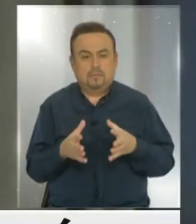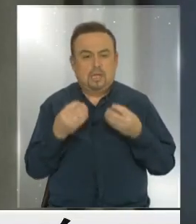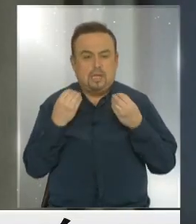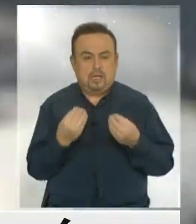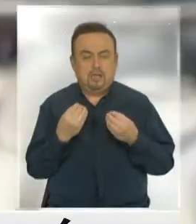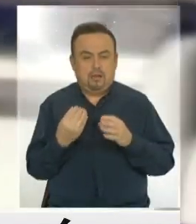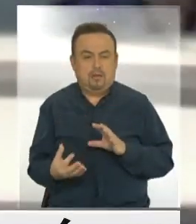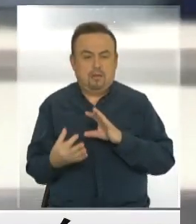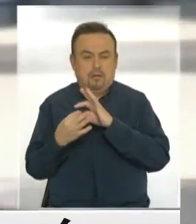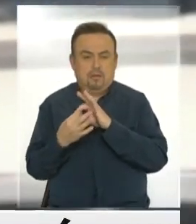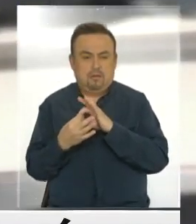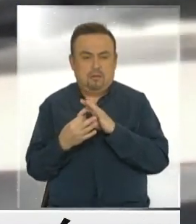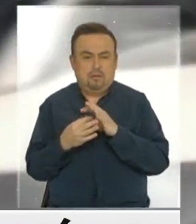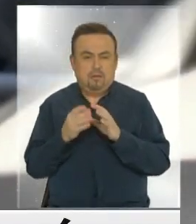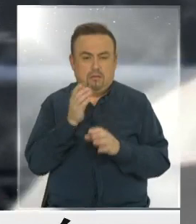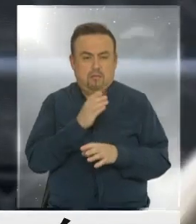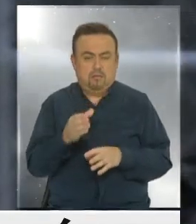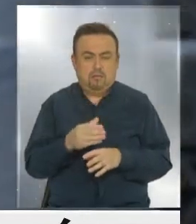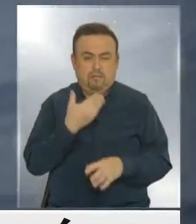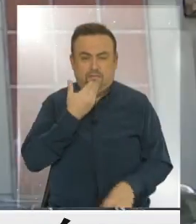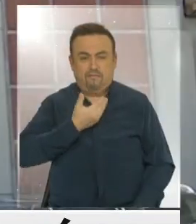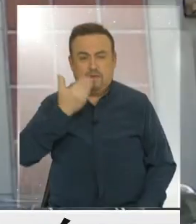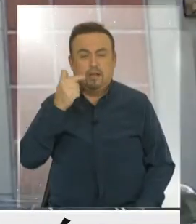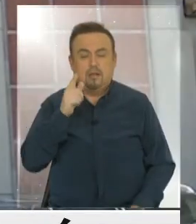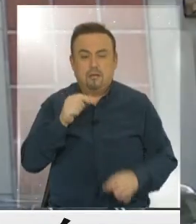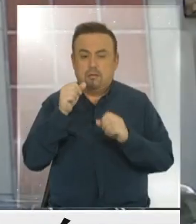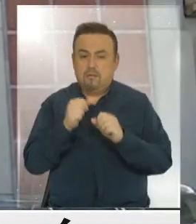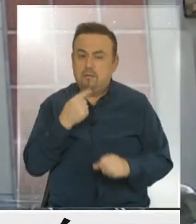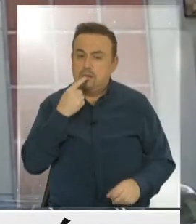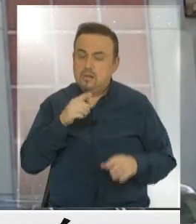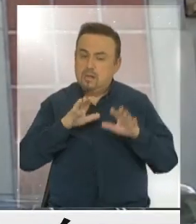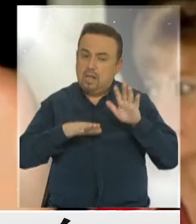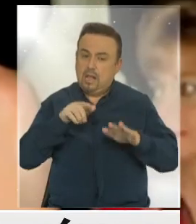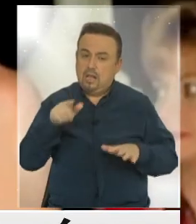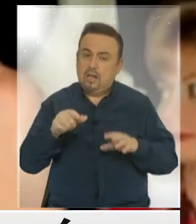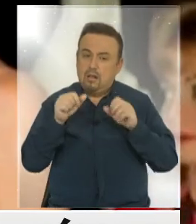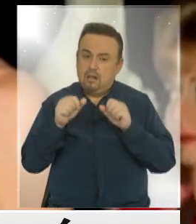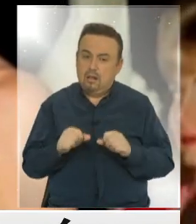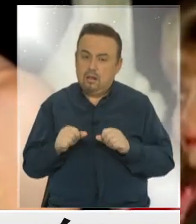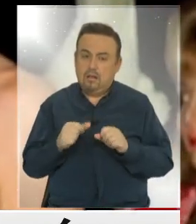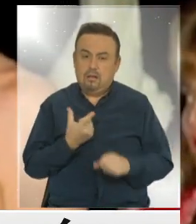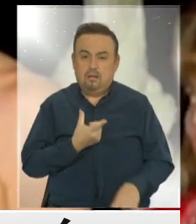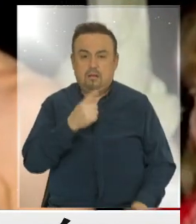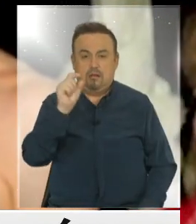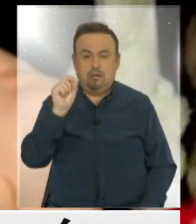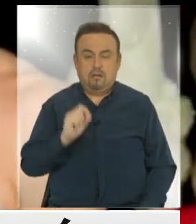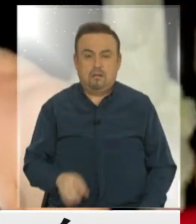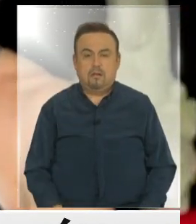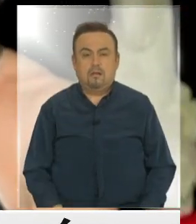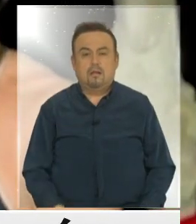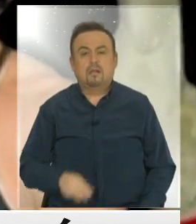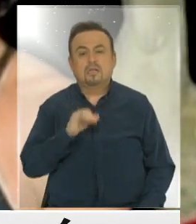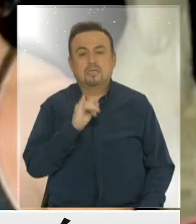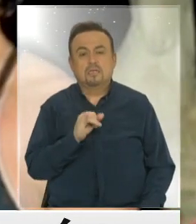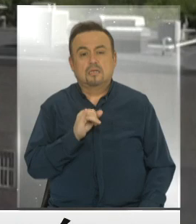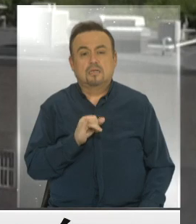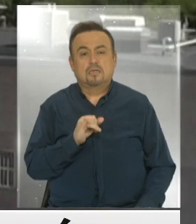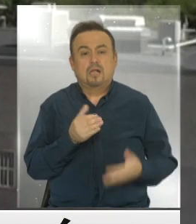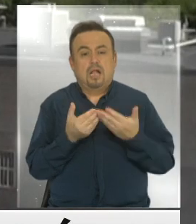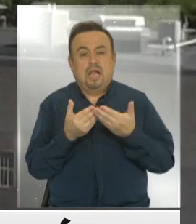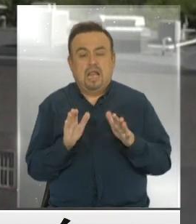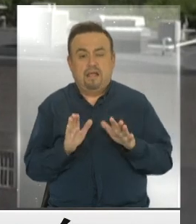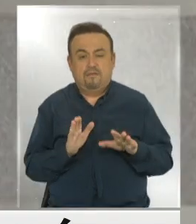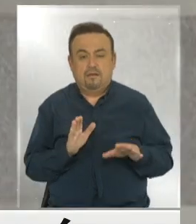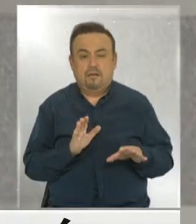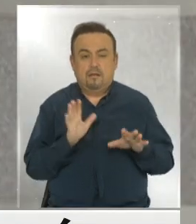buenas conexiones con gente muy poderosa, hicieron presumir que probablemente ella podría huir, claro, si salía con libertad